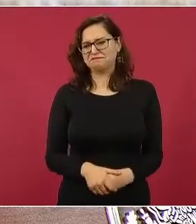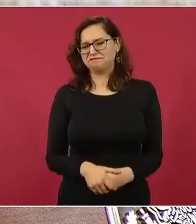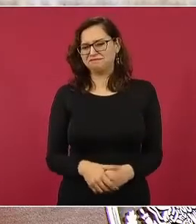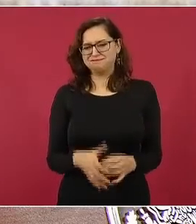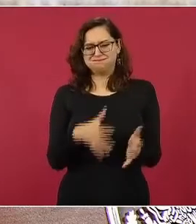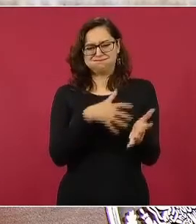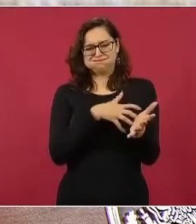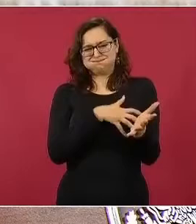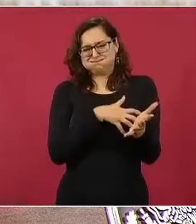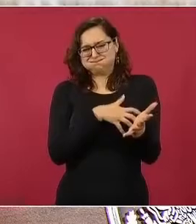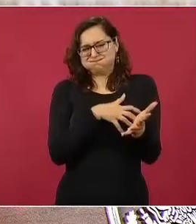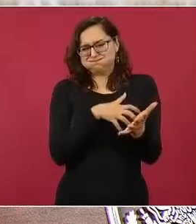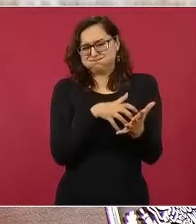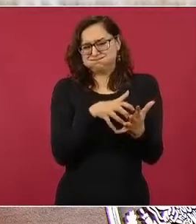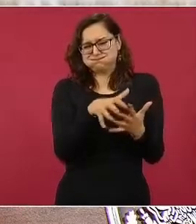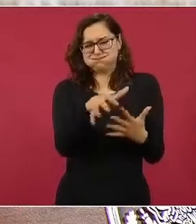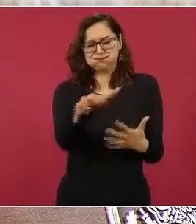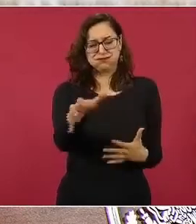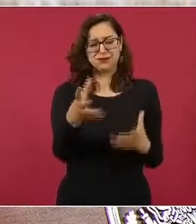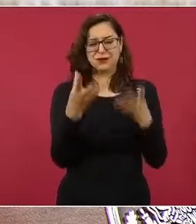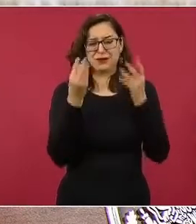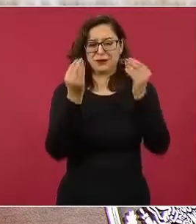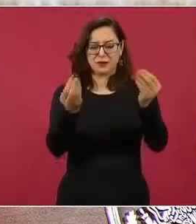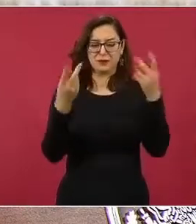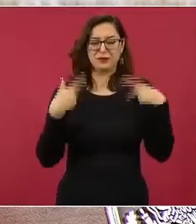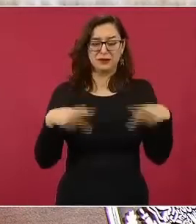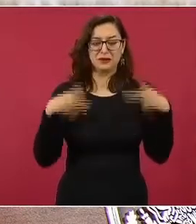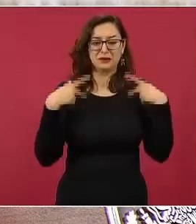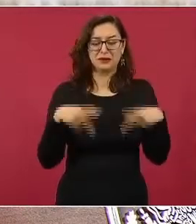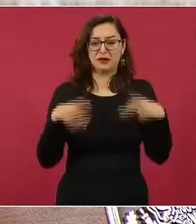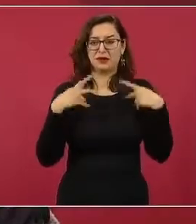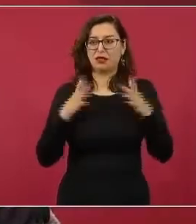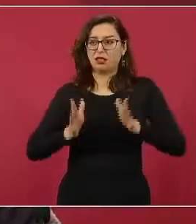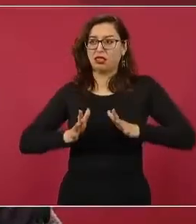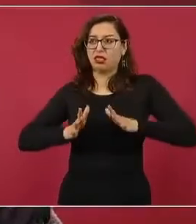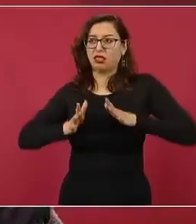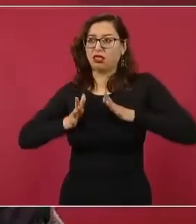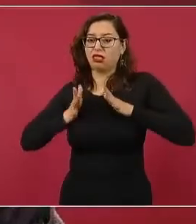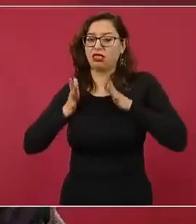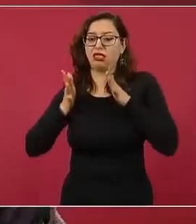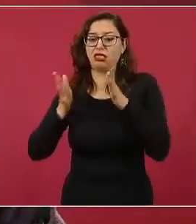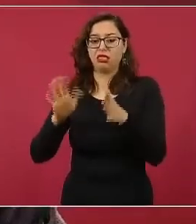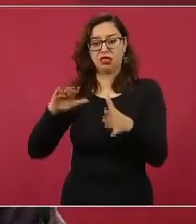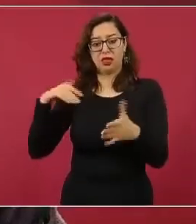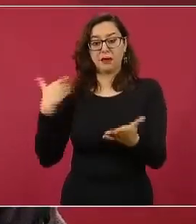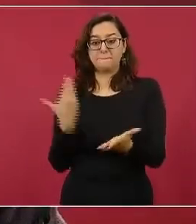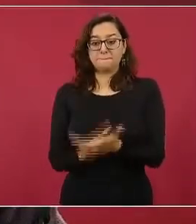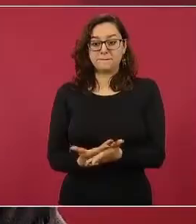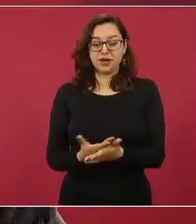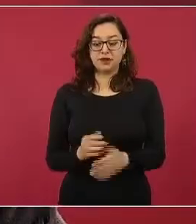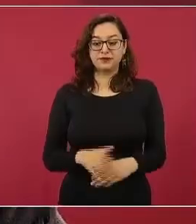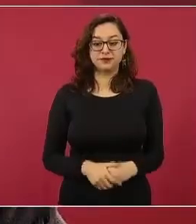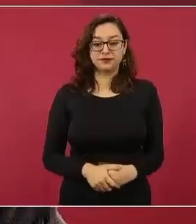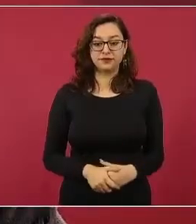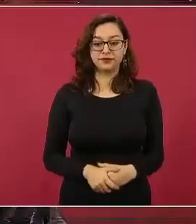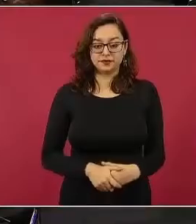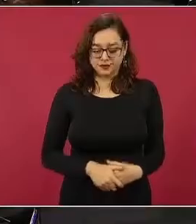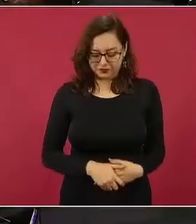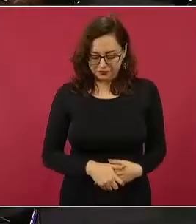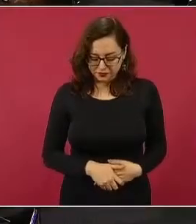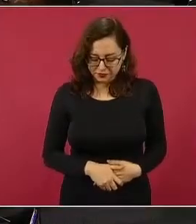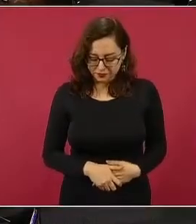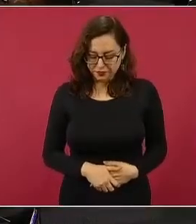Pero no solo son los que denuncian, son los de arriba y mucha gente